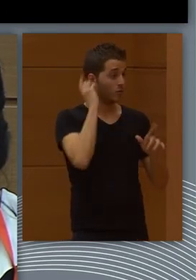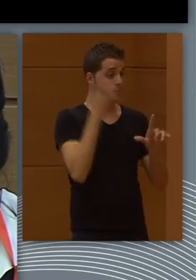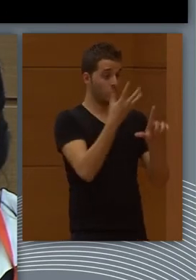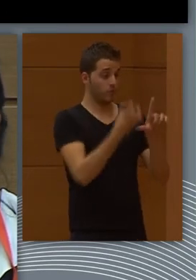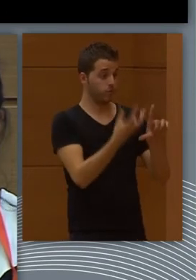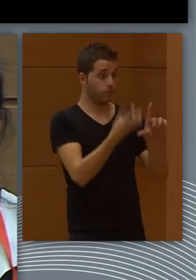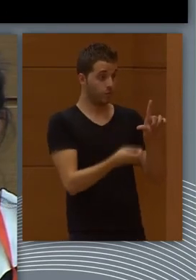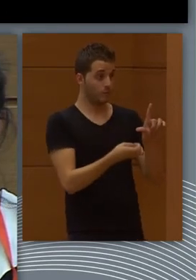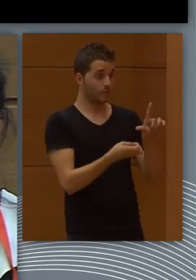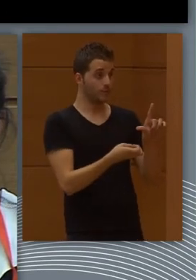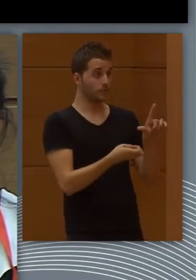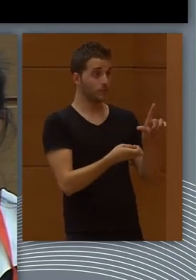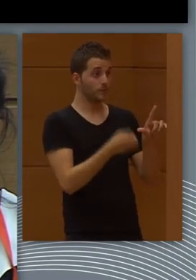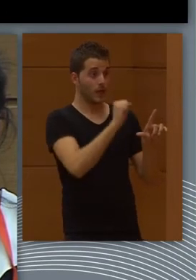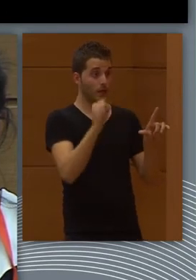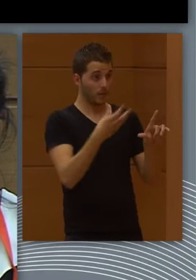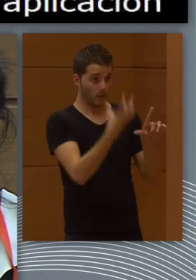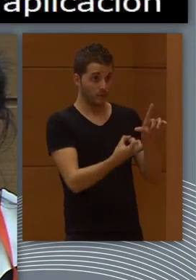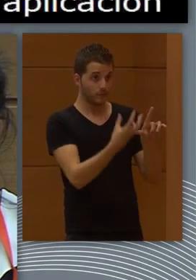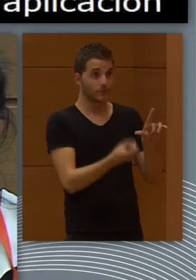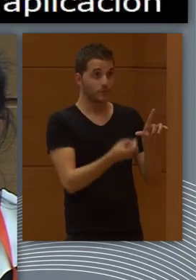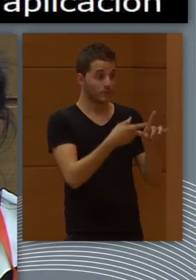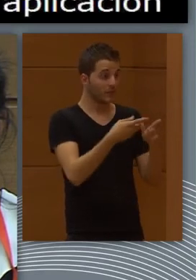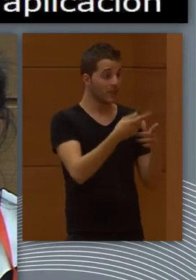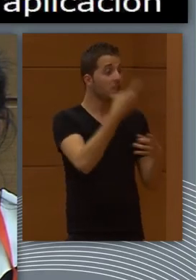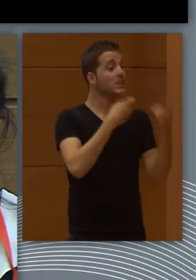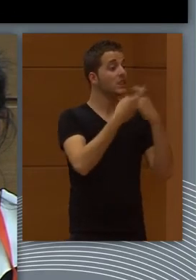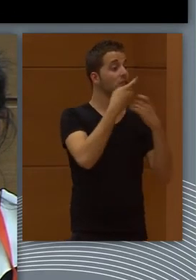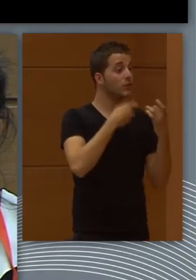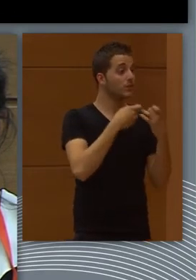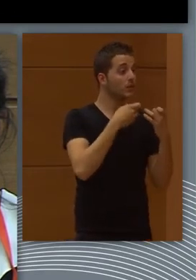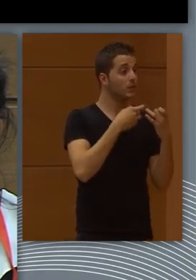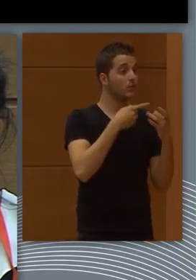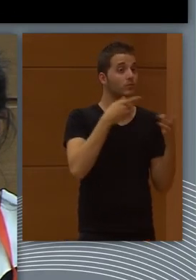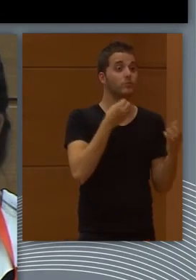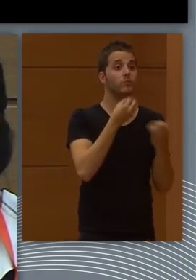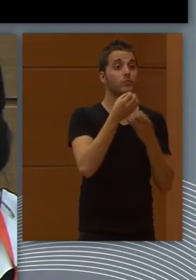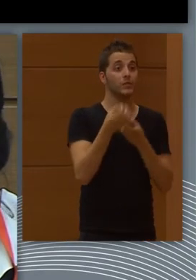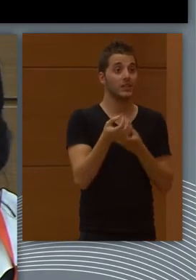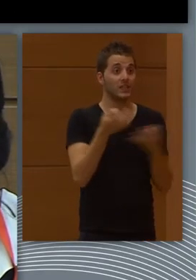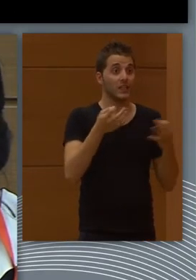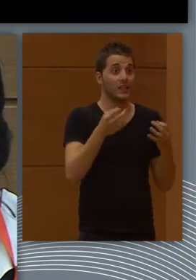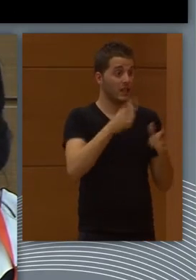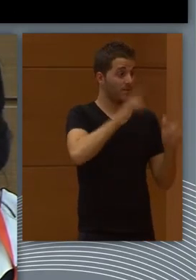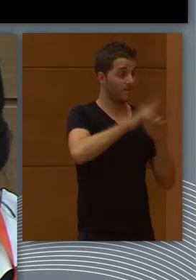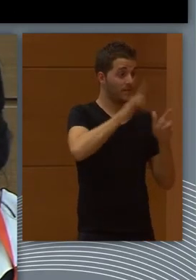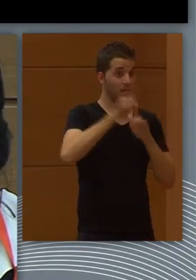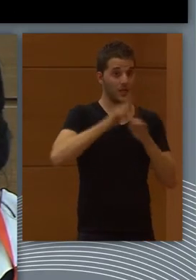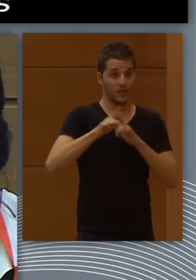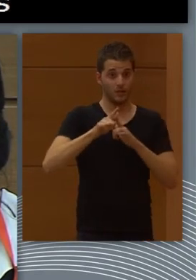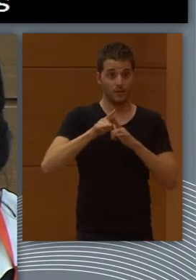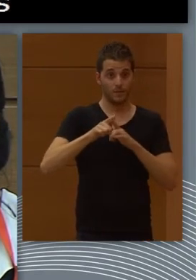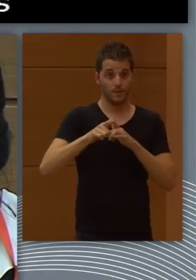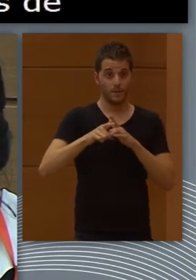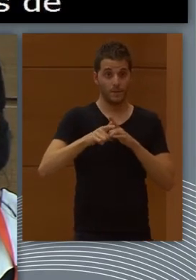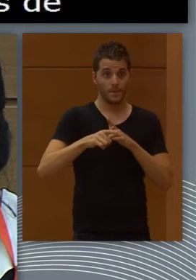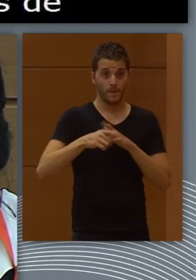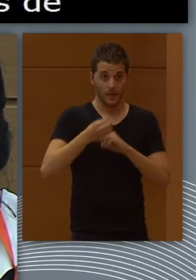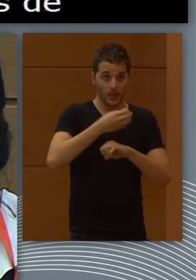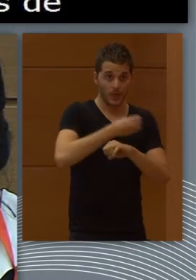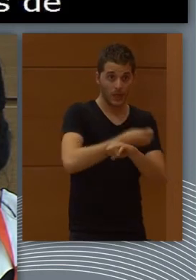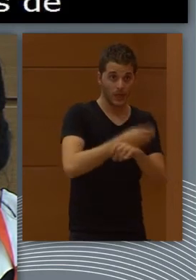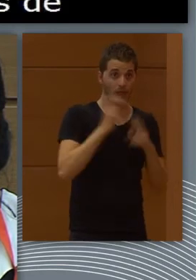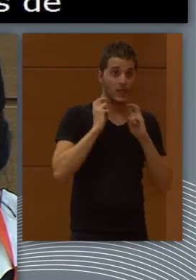la información que da para planificación es de viajes, ¿de acuerdo? Es de cercanías, pero en breve